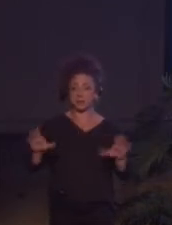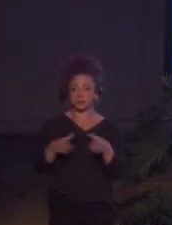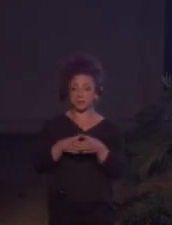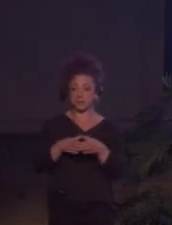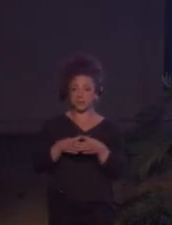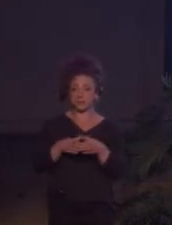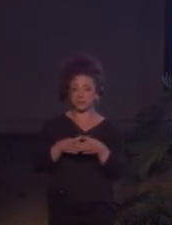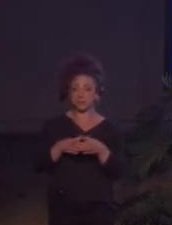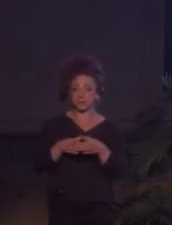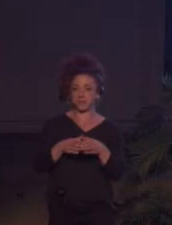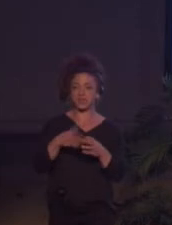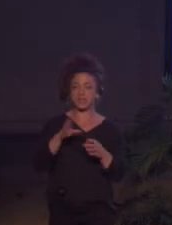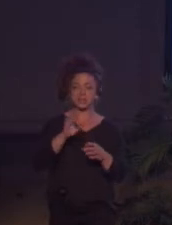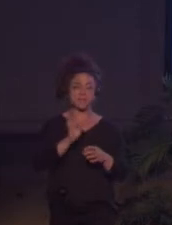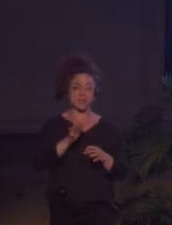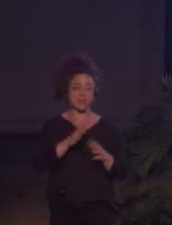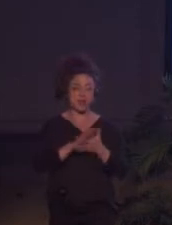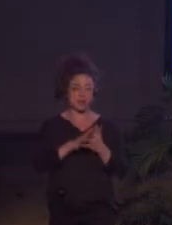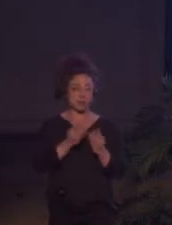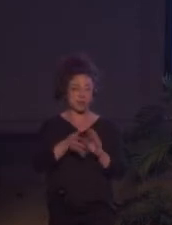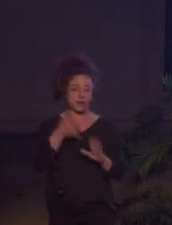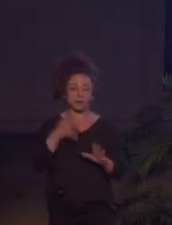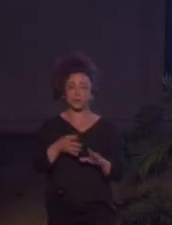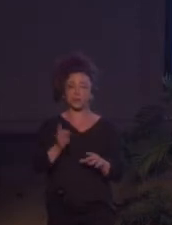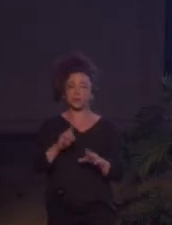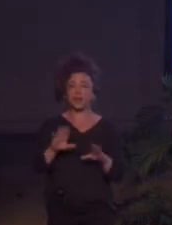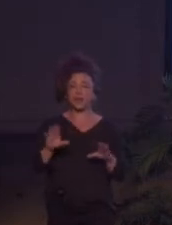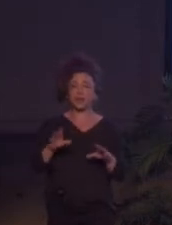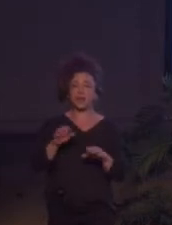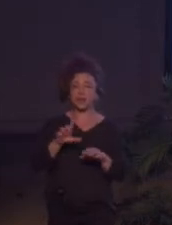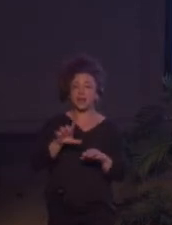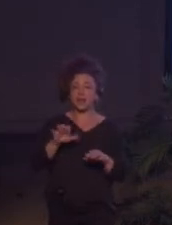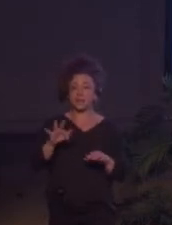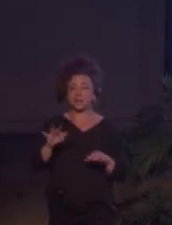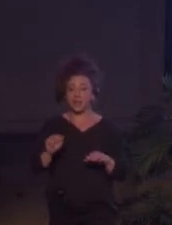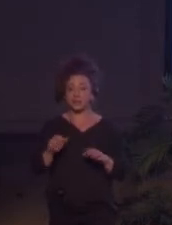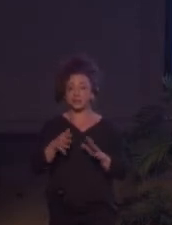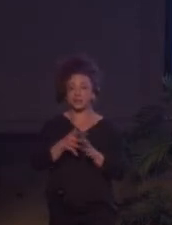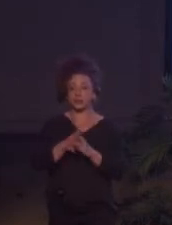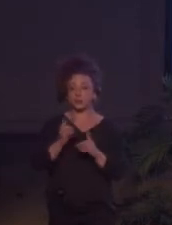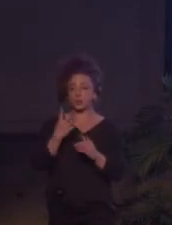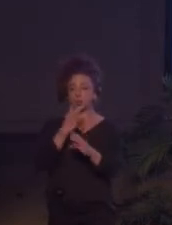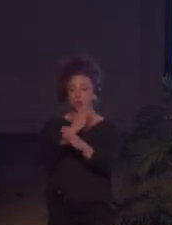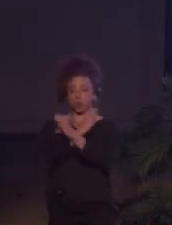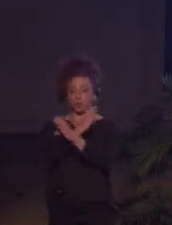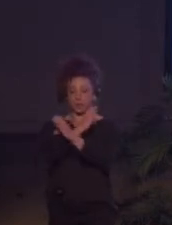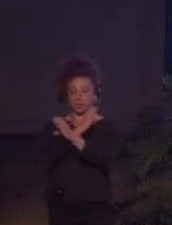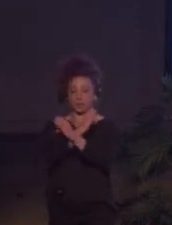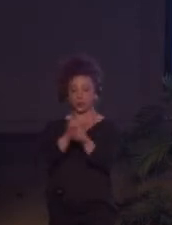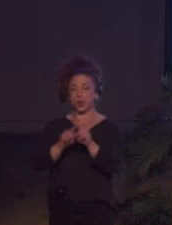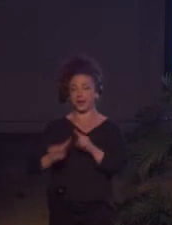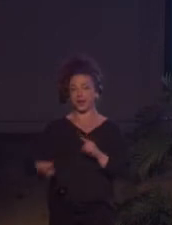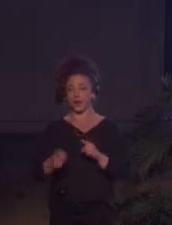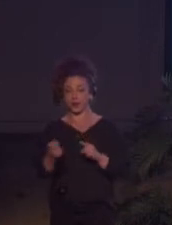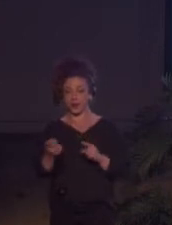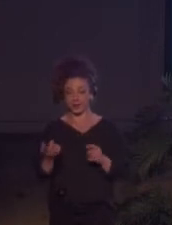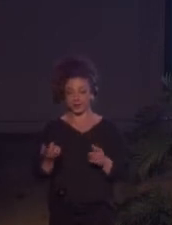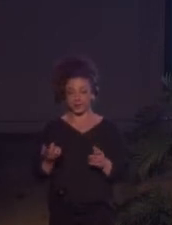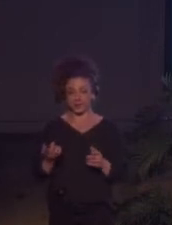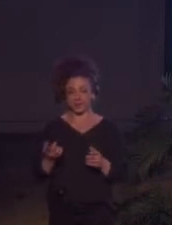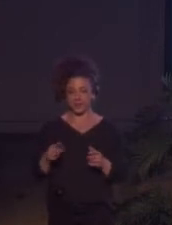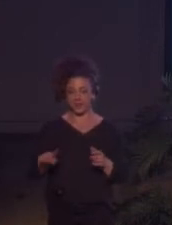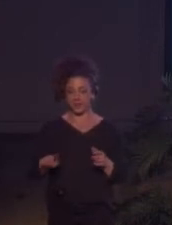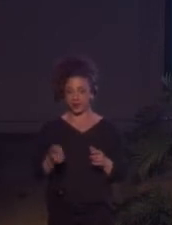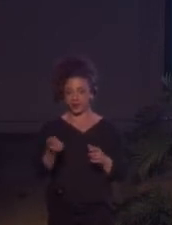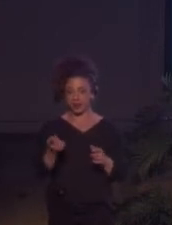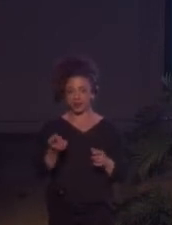Lo de... A ver, lo del que he dicho de la LEFA es un cómic que es una ironía sobre la, bueno,